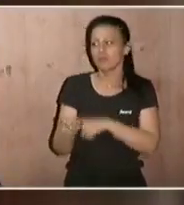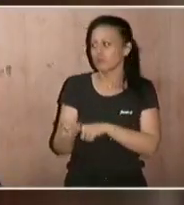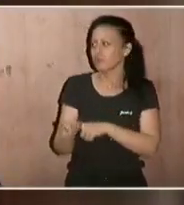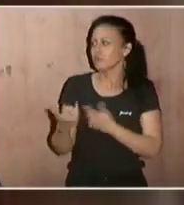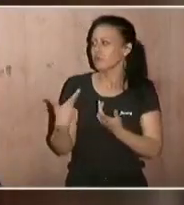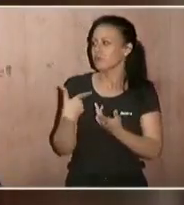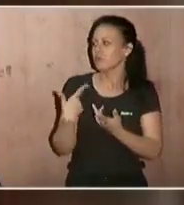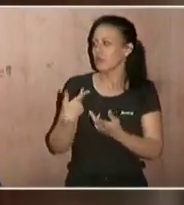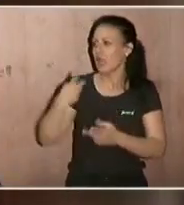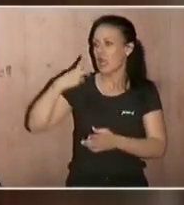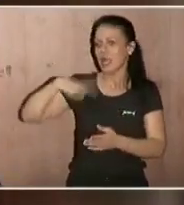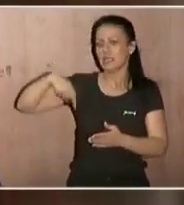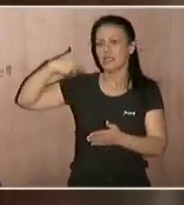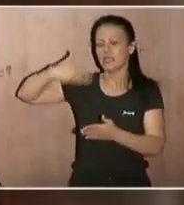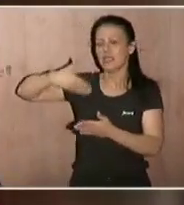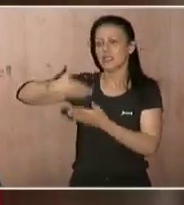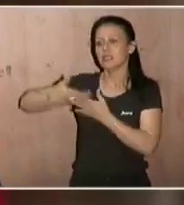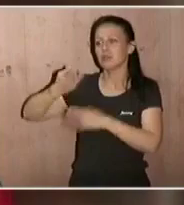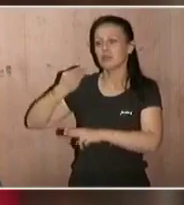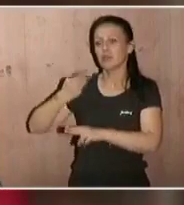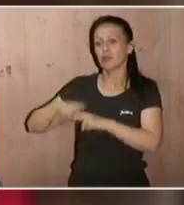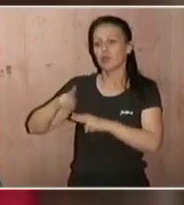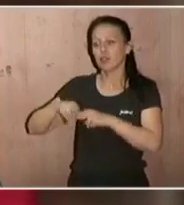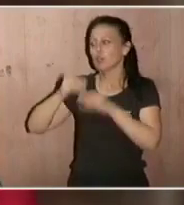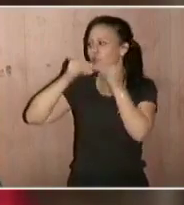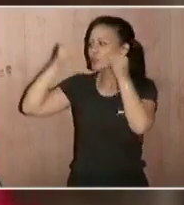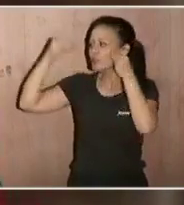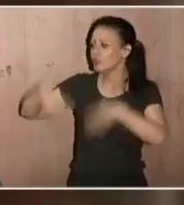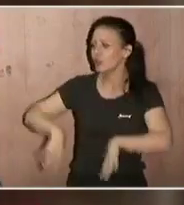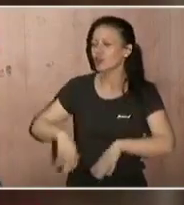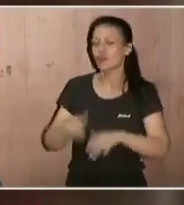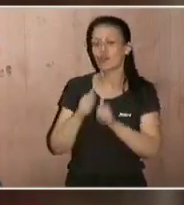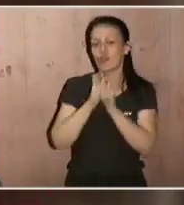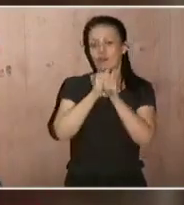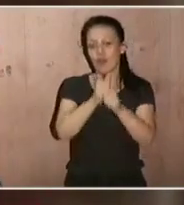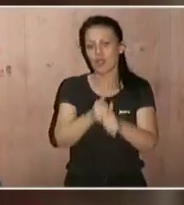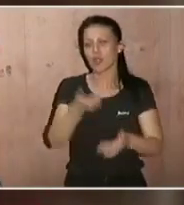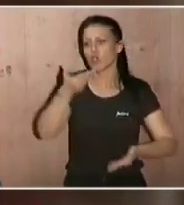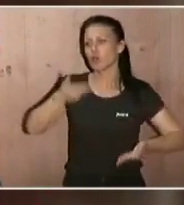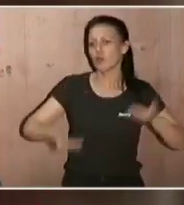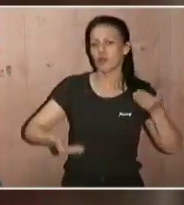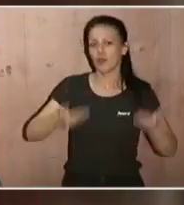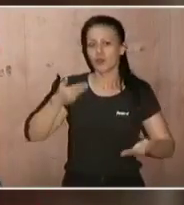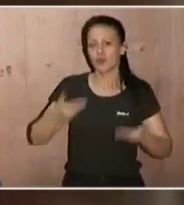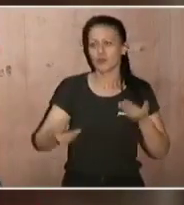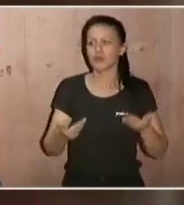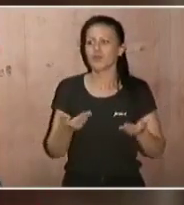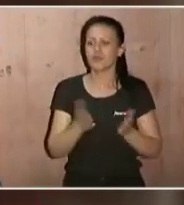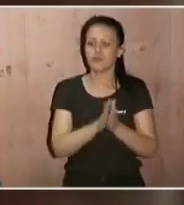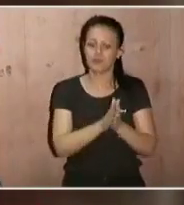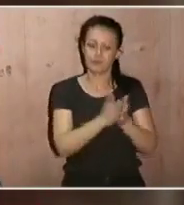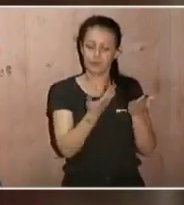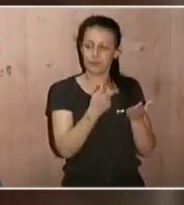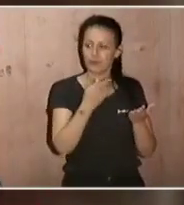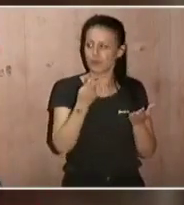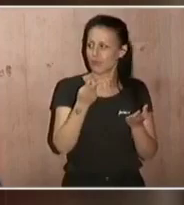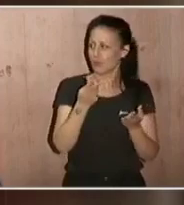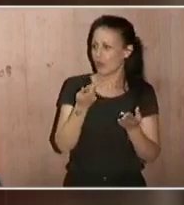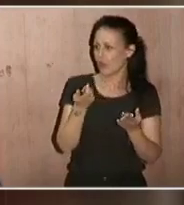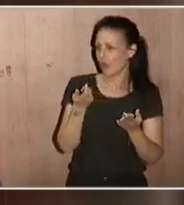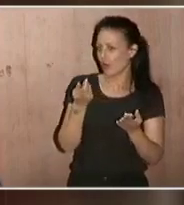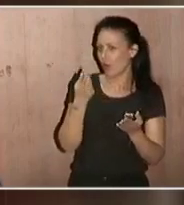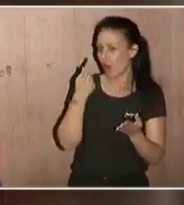antecedentes históricos y políticos, los adecuados referentes comparados, las fuentes bibliográficas y jurisprudenciales